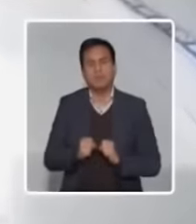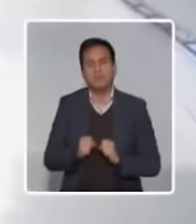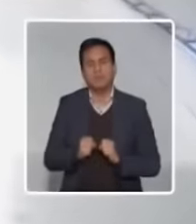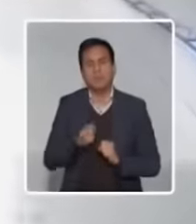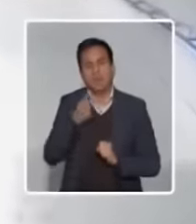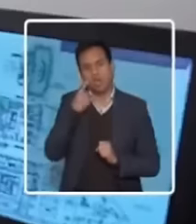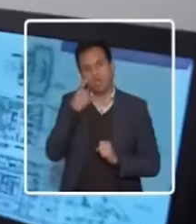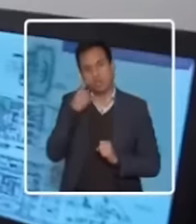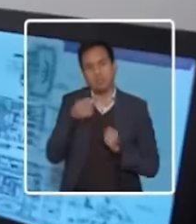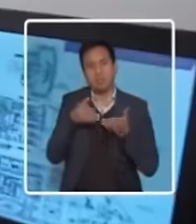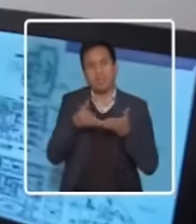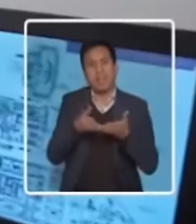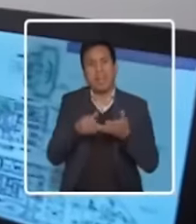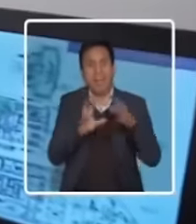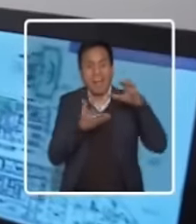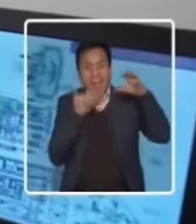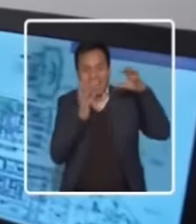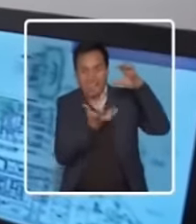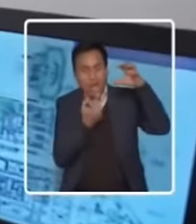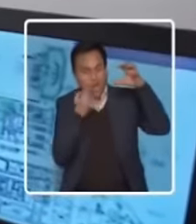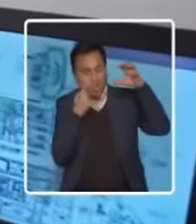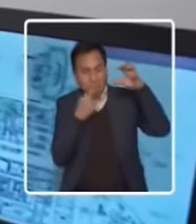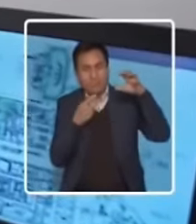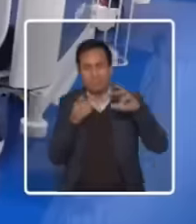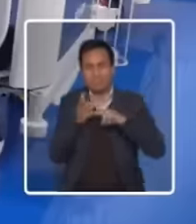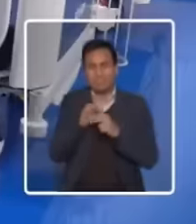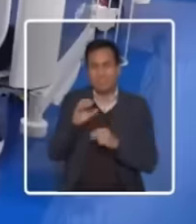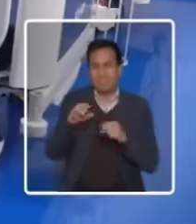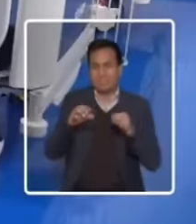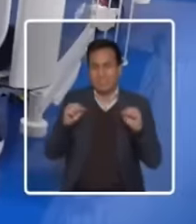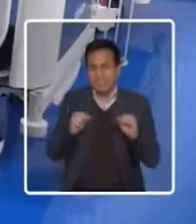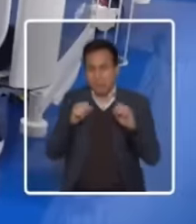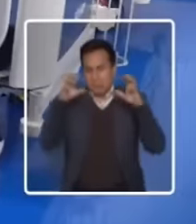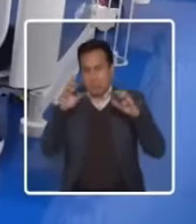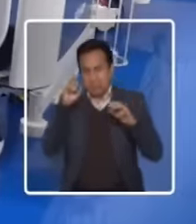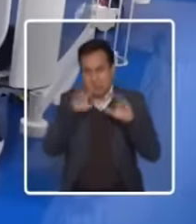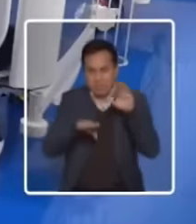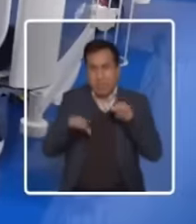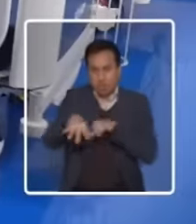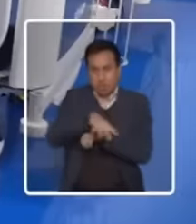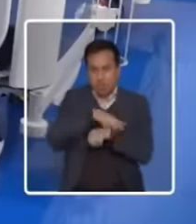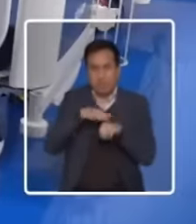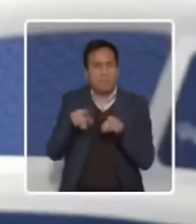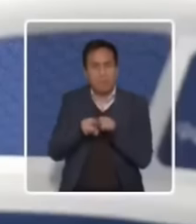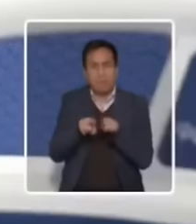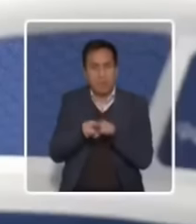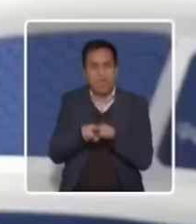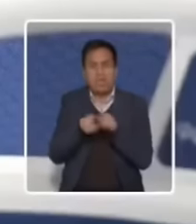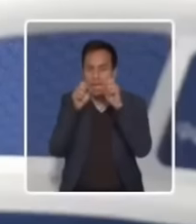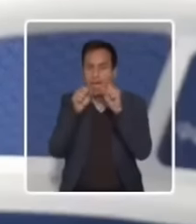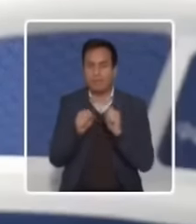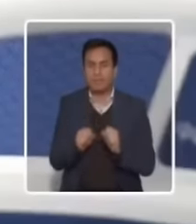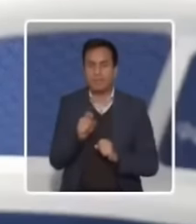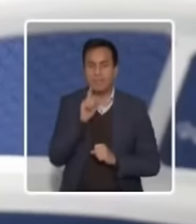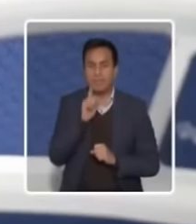quienes conocemos la Antártica sabemos de las inclemencias del tiempo, del territorio, se podrá depender de estas condiciones, pero de todas formas las